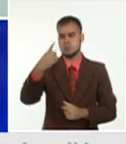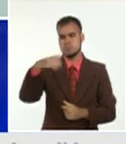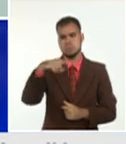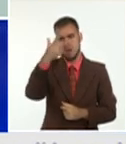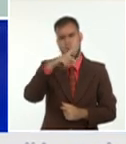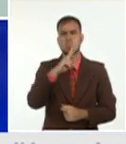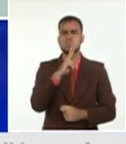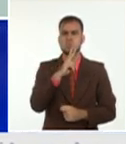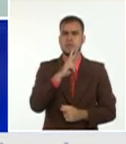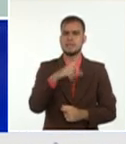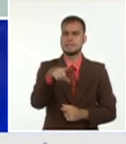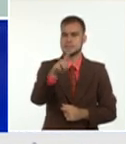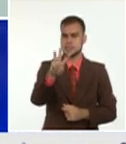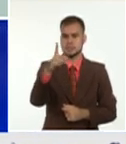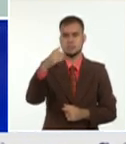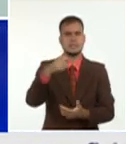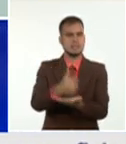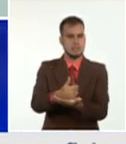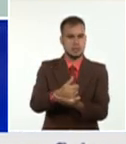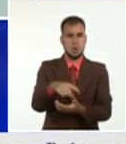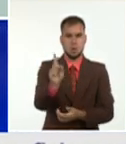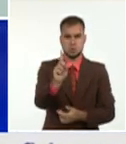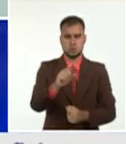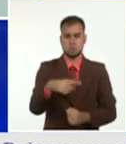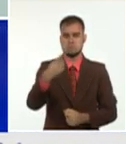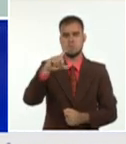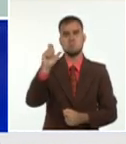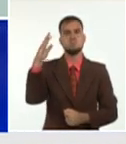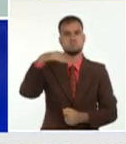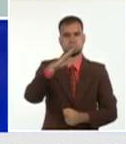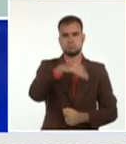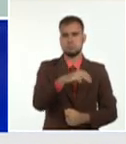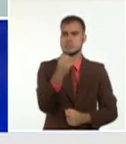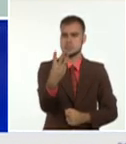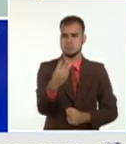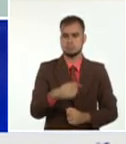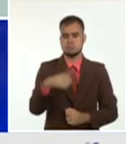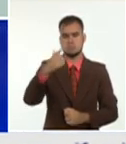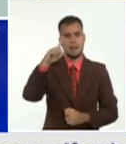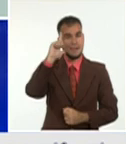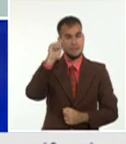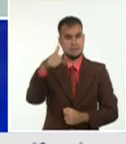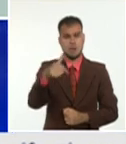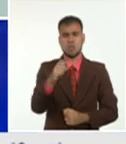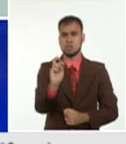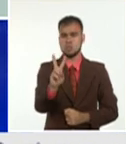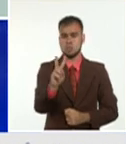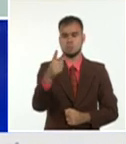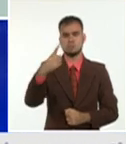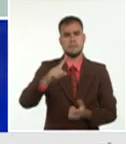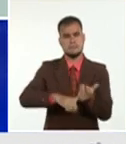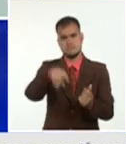13, Cienfuegos 11, Cumanayagua 3, Lajas 2 y Palmira 1.